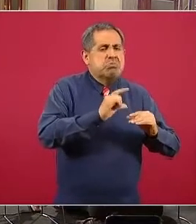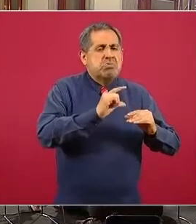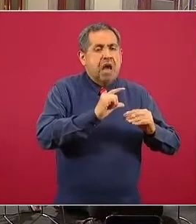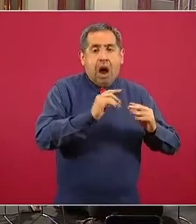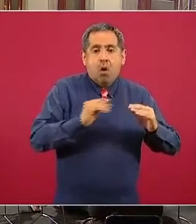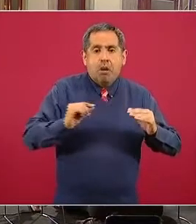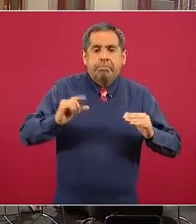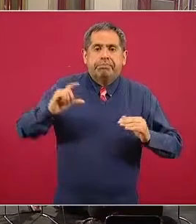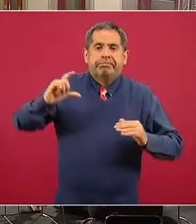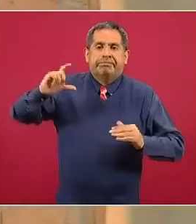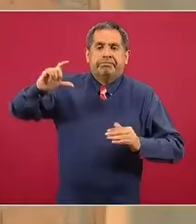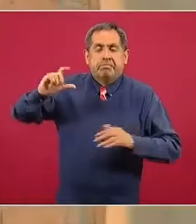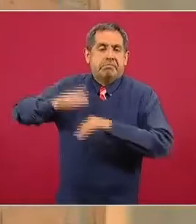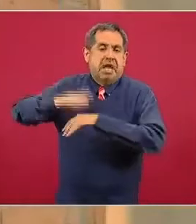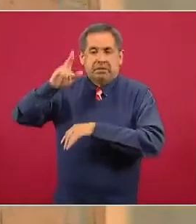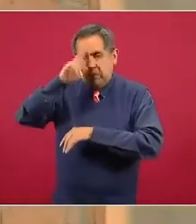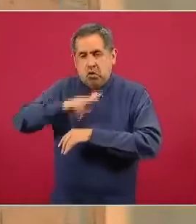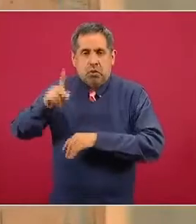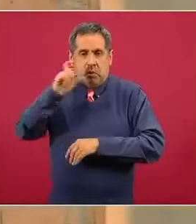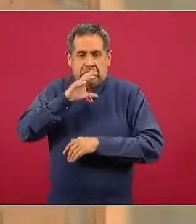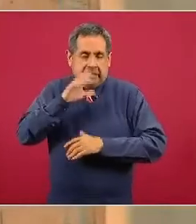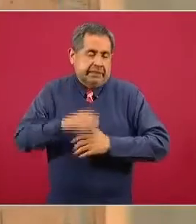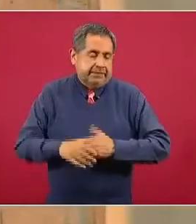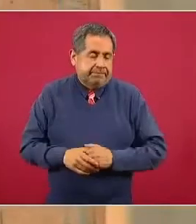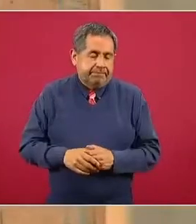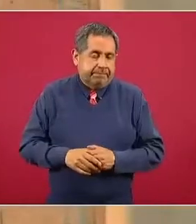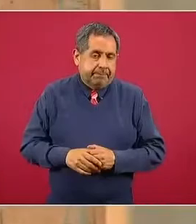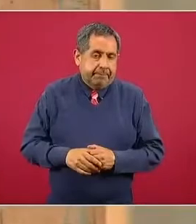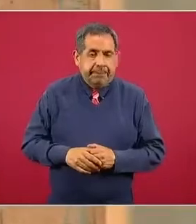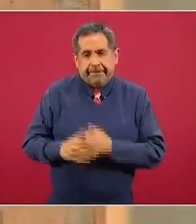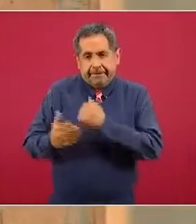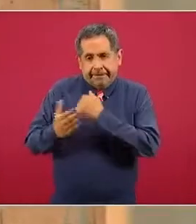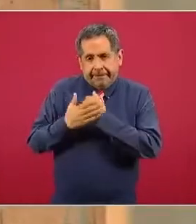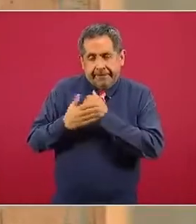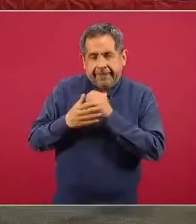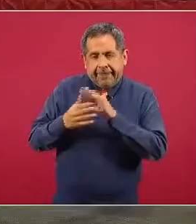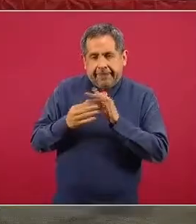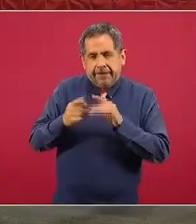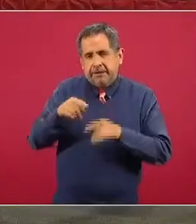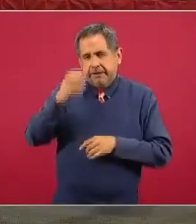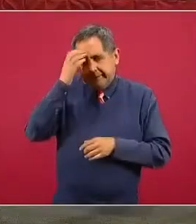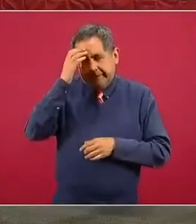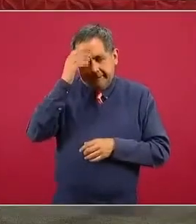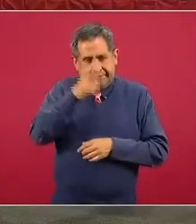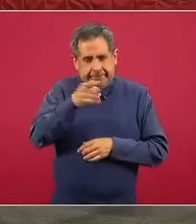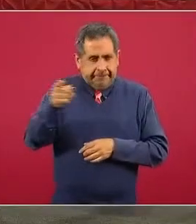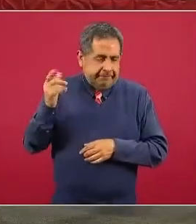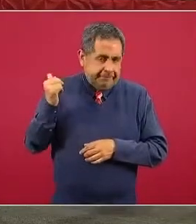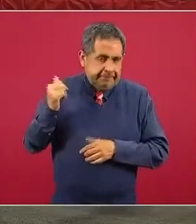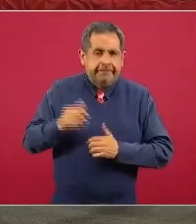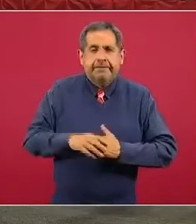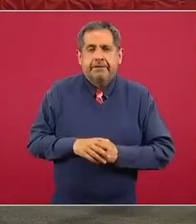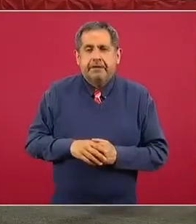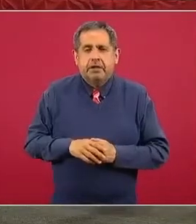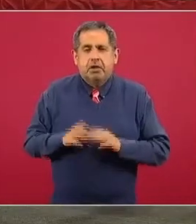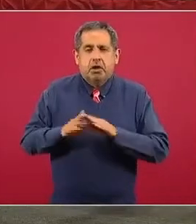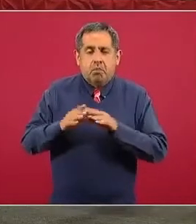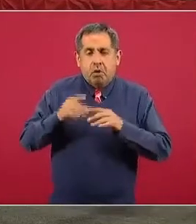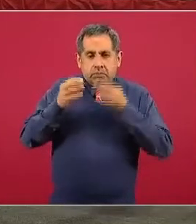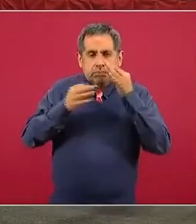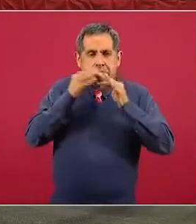casos. Veamos la siguiente diapositiva. Estos son 2 indicadores ya bastante conocidos por ustedes, solo que para efecto